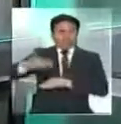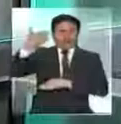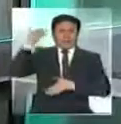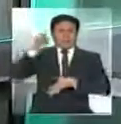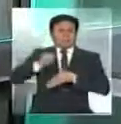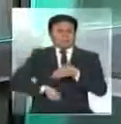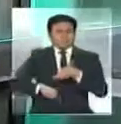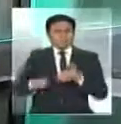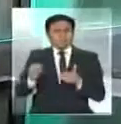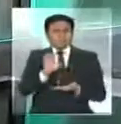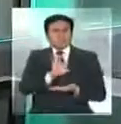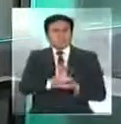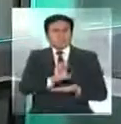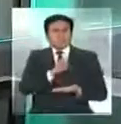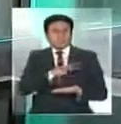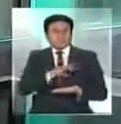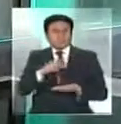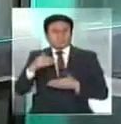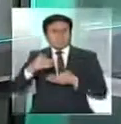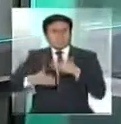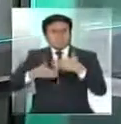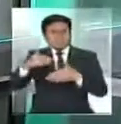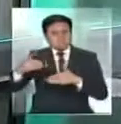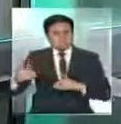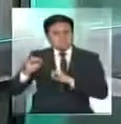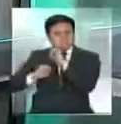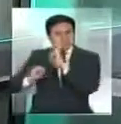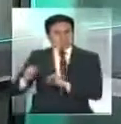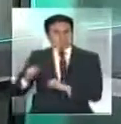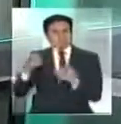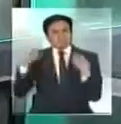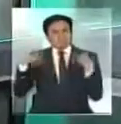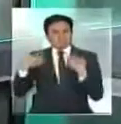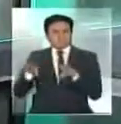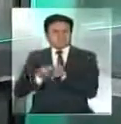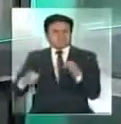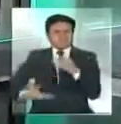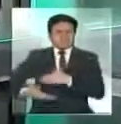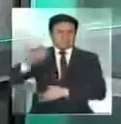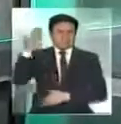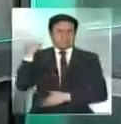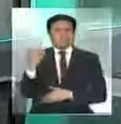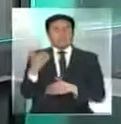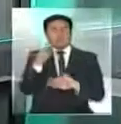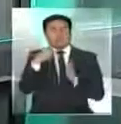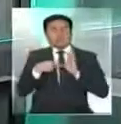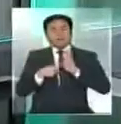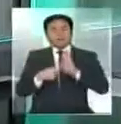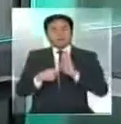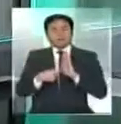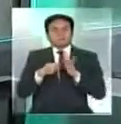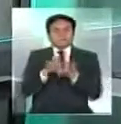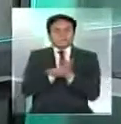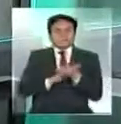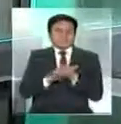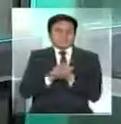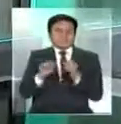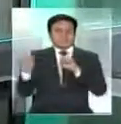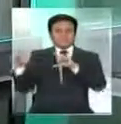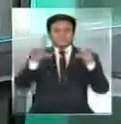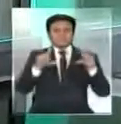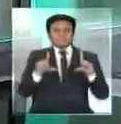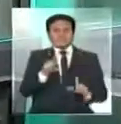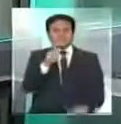firmaron con el Estado antes de su funcionamiento. Y para verlo de forma práctica tenemos esta otra pantalla. Por ejemplo, en la